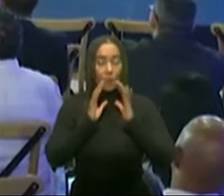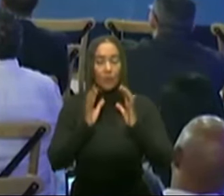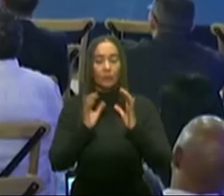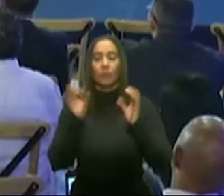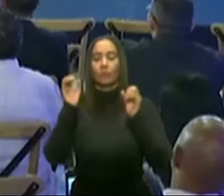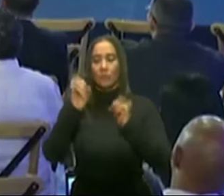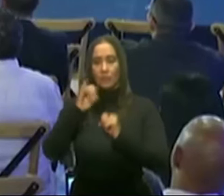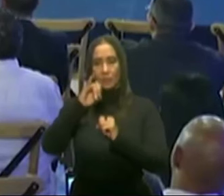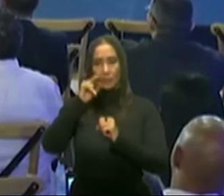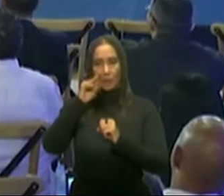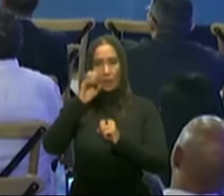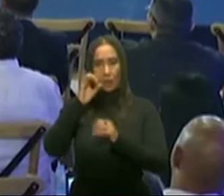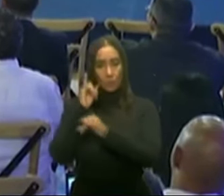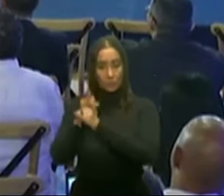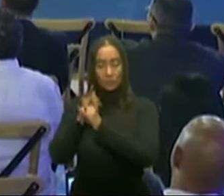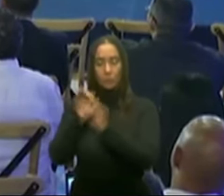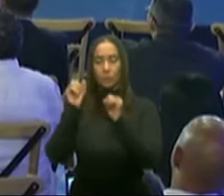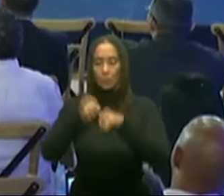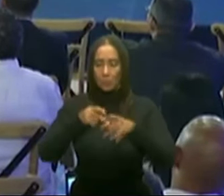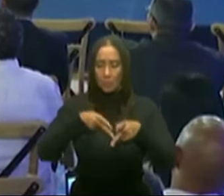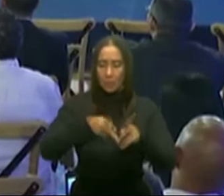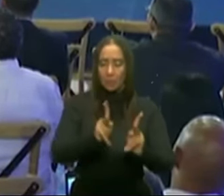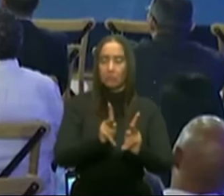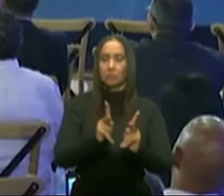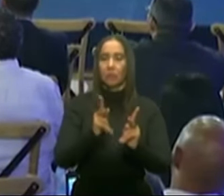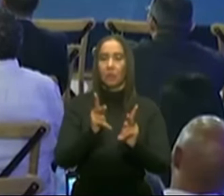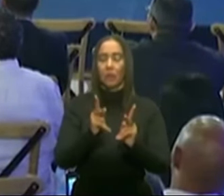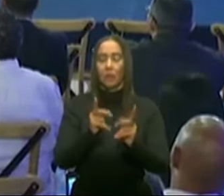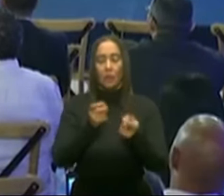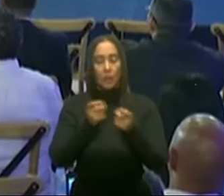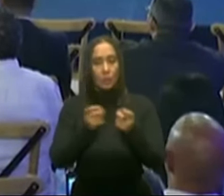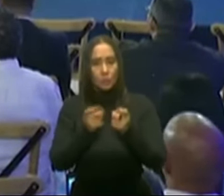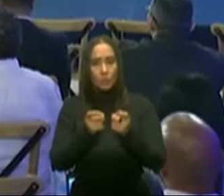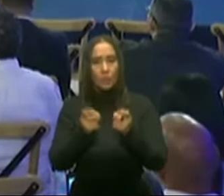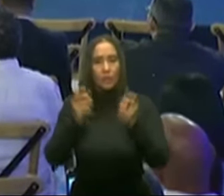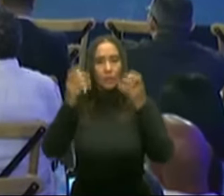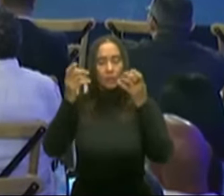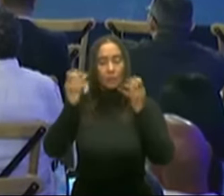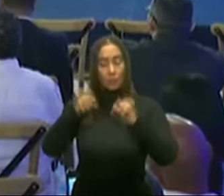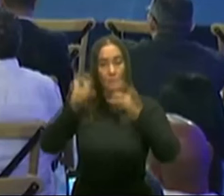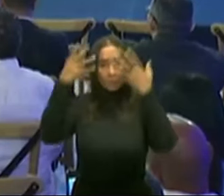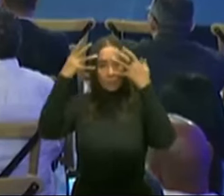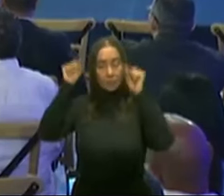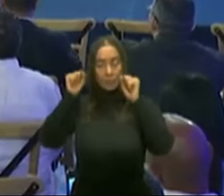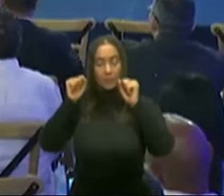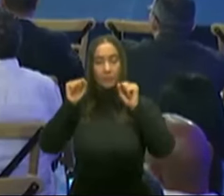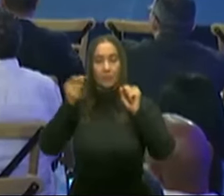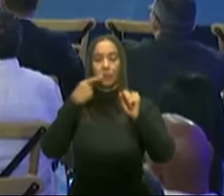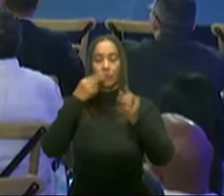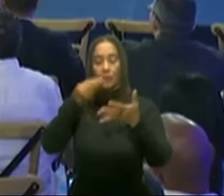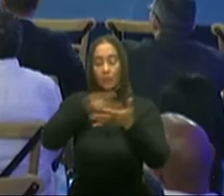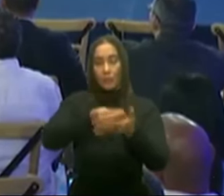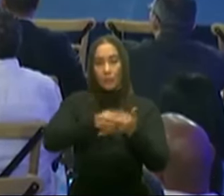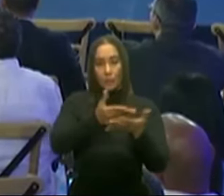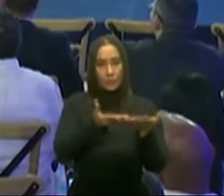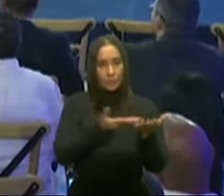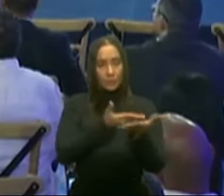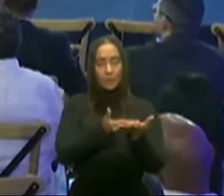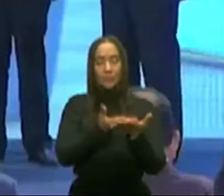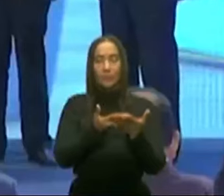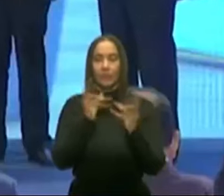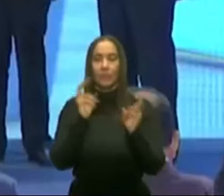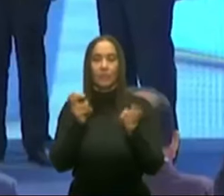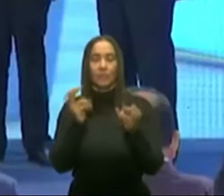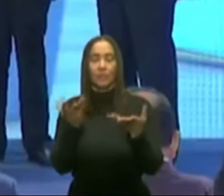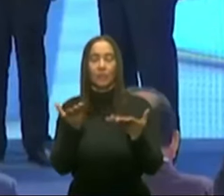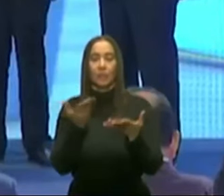intervenir y puede, de manera administrativa, ya decía. Bueno, ahí está. Yo voy a subir íntegra la participación tanto de NANFI como de todos los